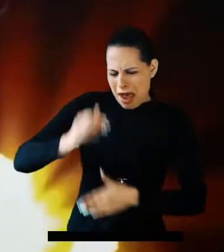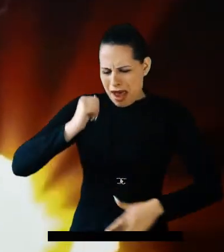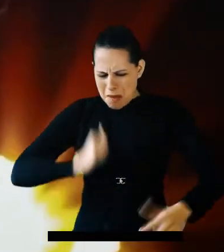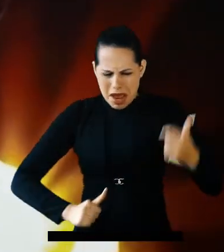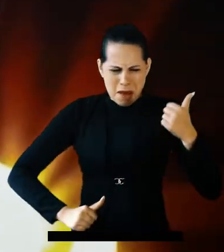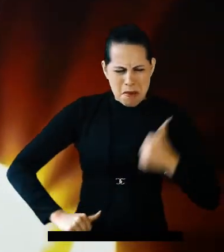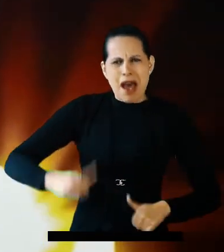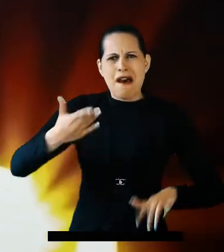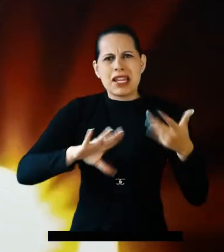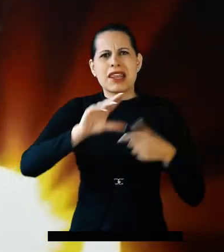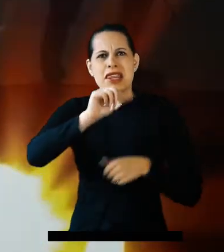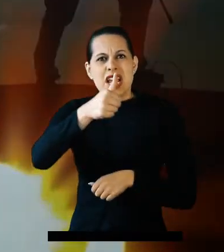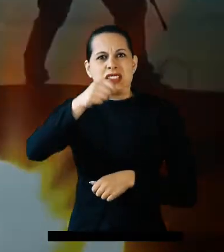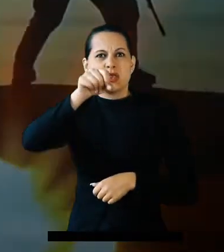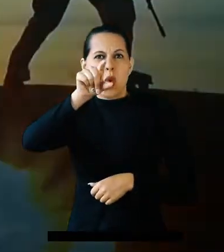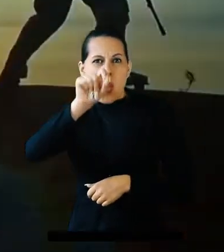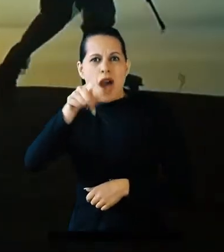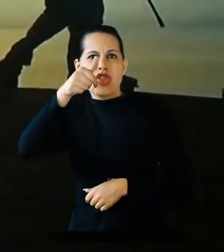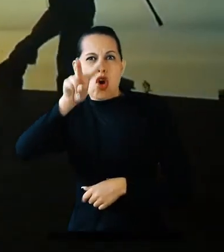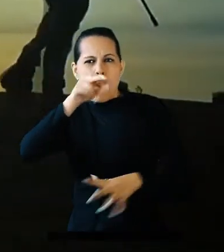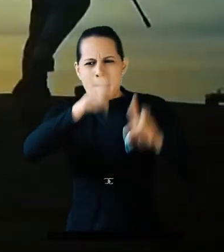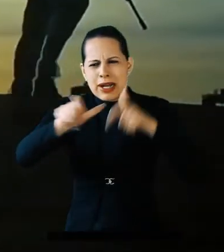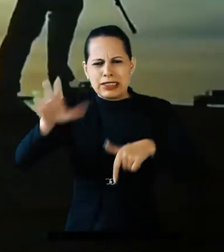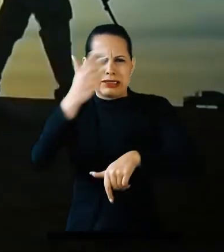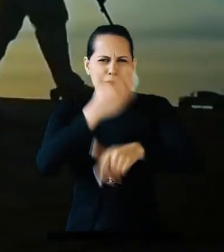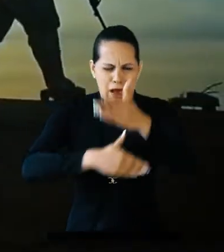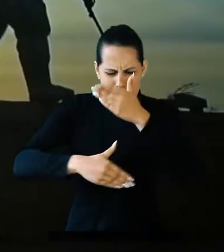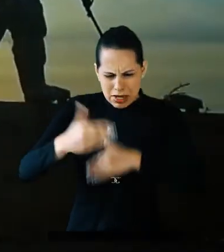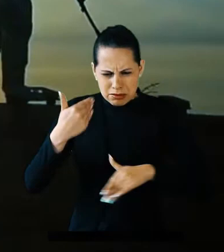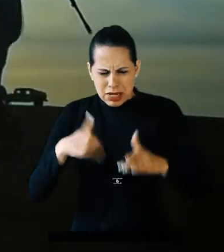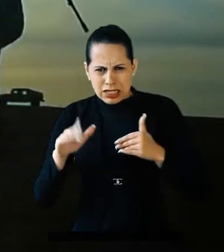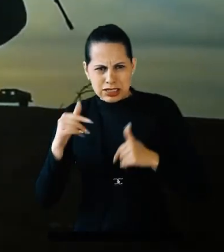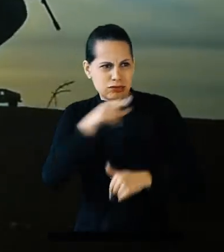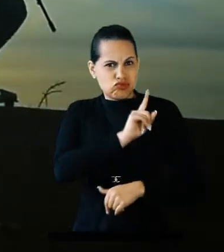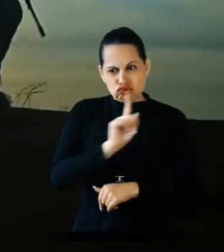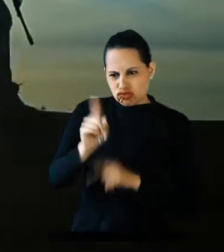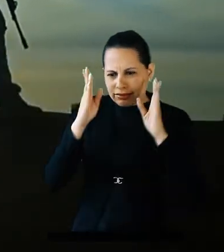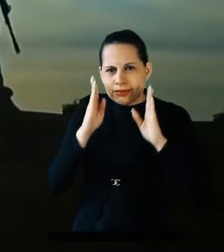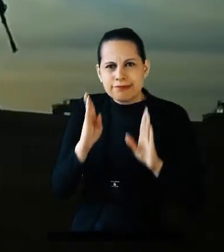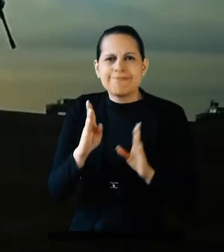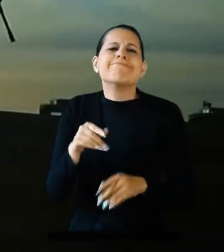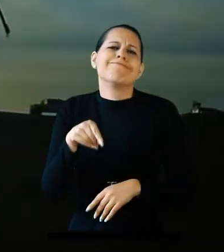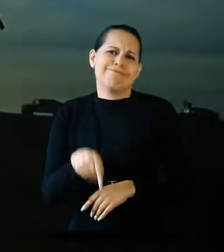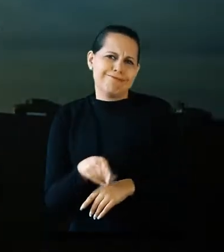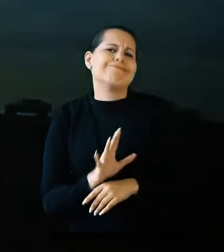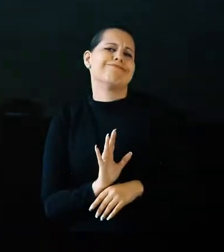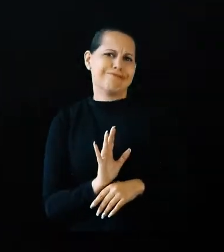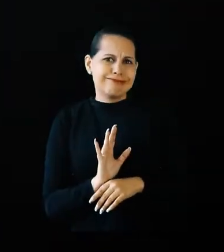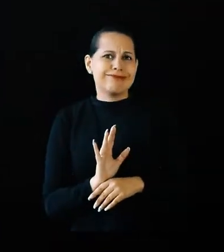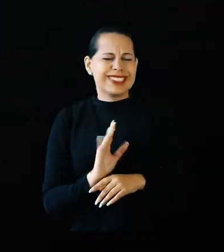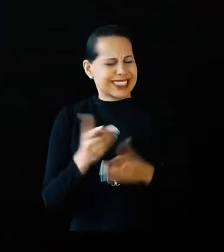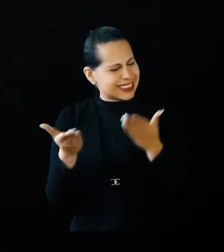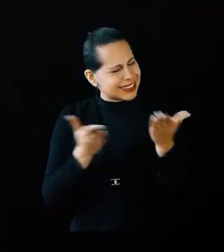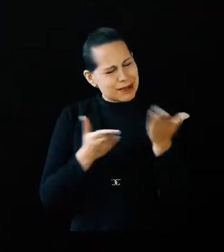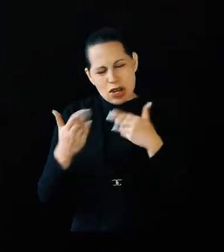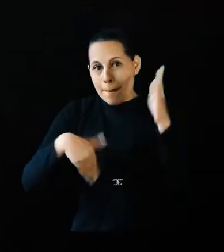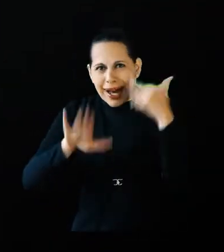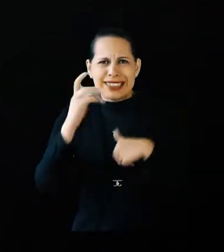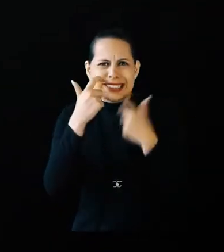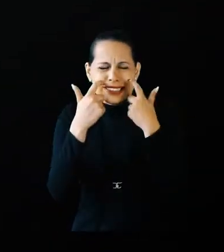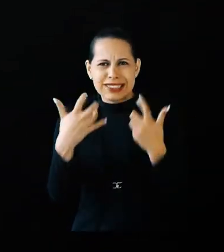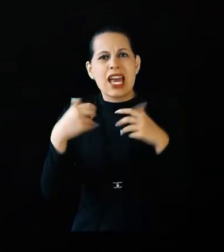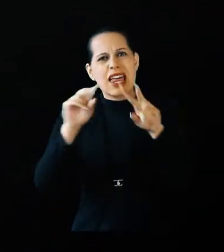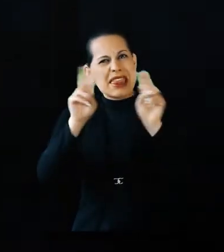un amputado. Y a veces llegaban 10, 11, 12, llegaban muchos heridos. Y esto es lo que nos ha hecho